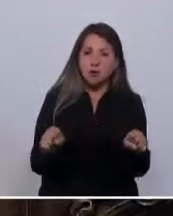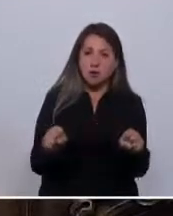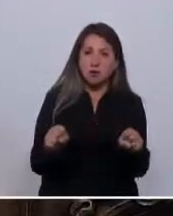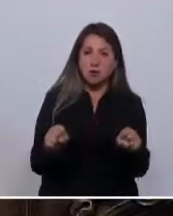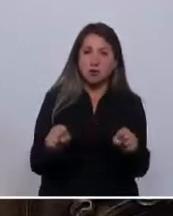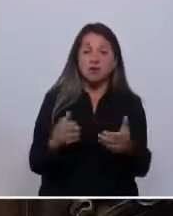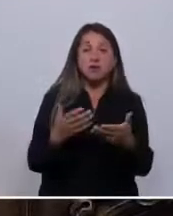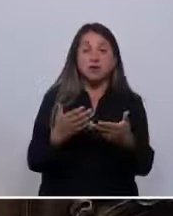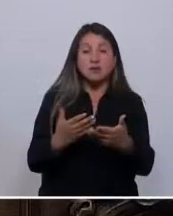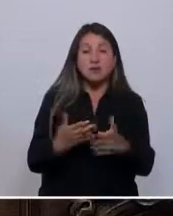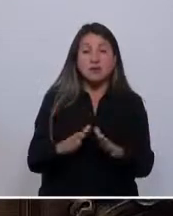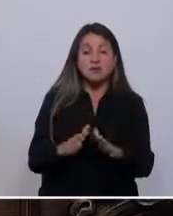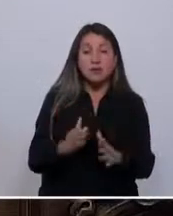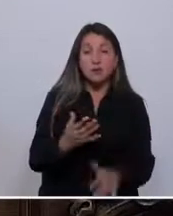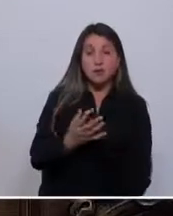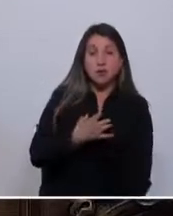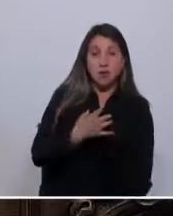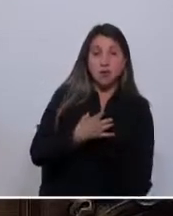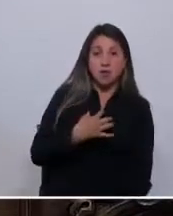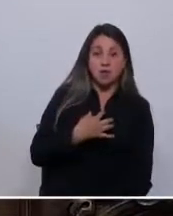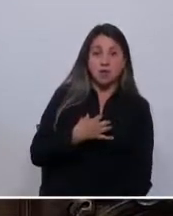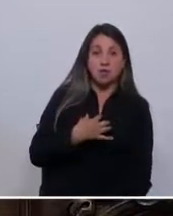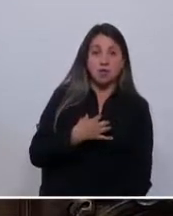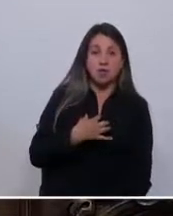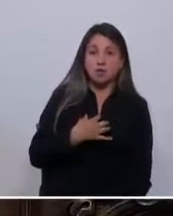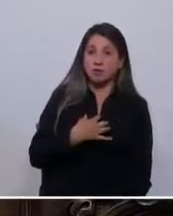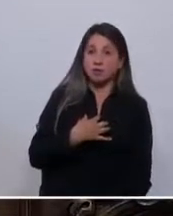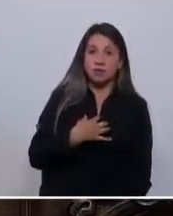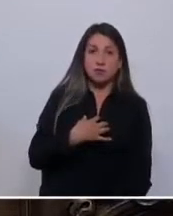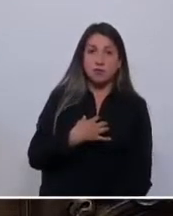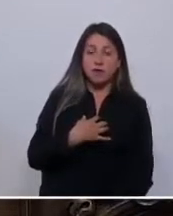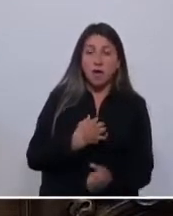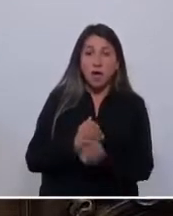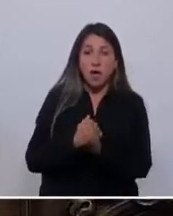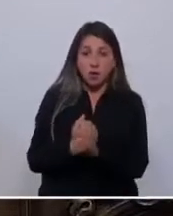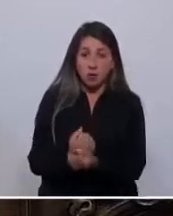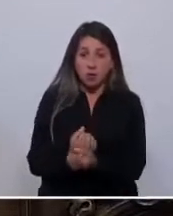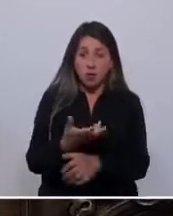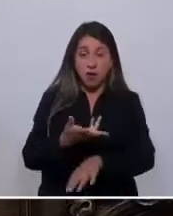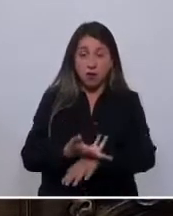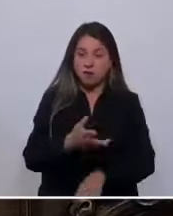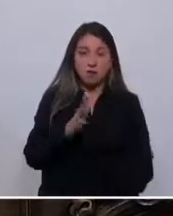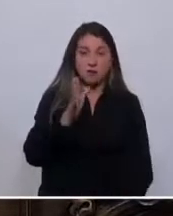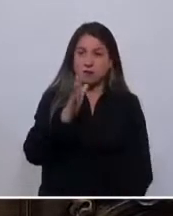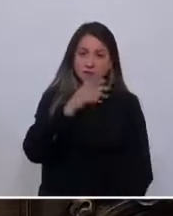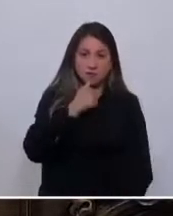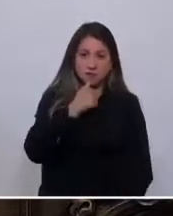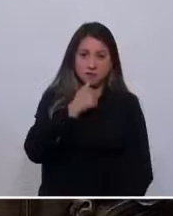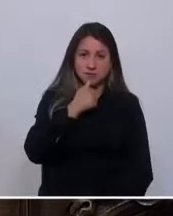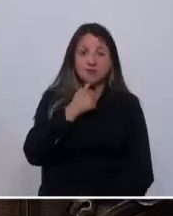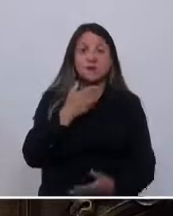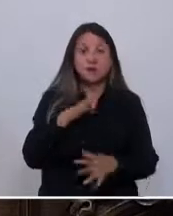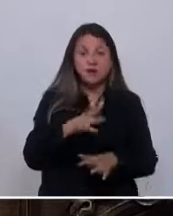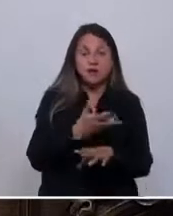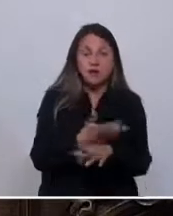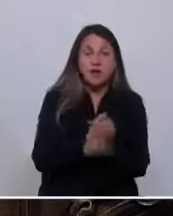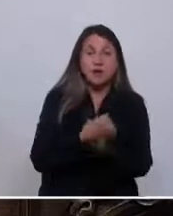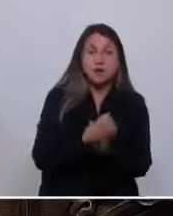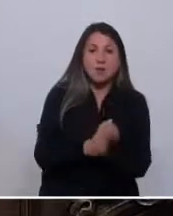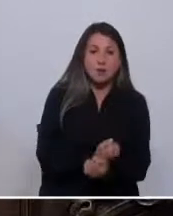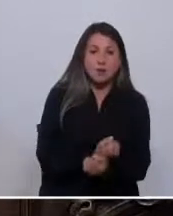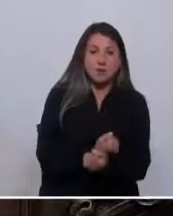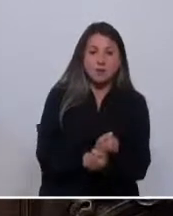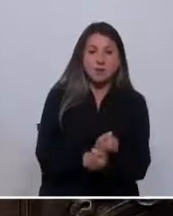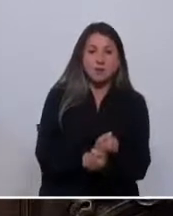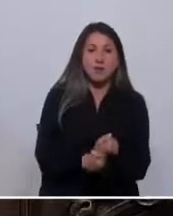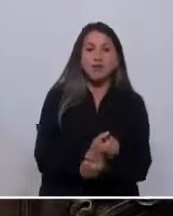Cuando estamos en el miedo, no hay espacio para el amor. Pero cuando estamos en el amor,